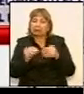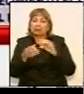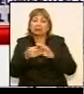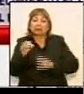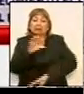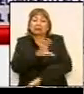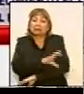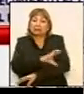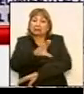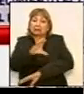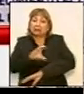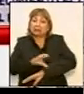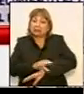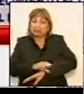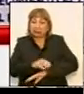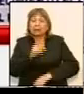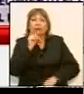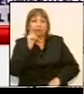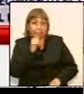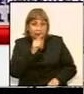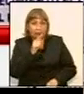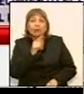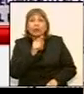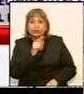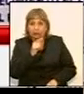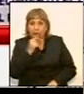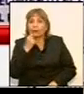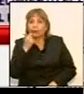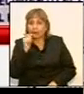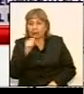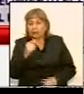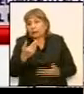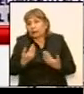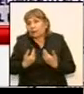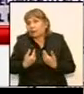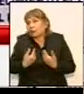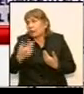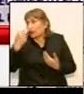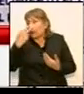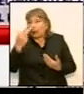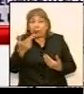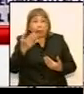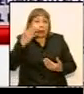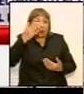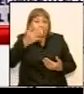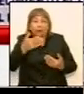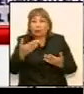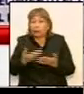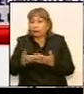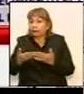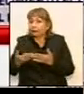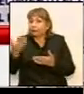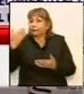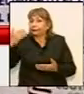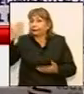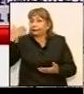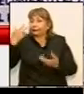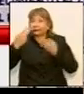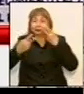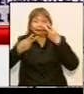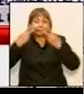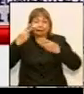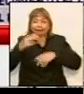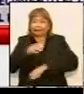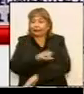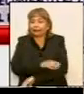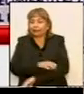Cajamarca. No, Cajamarca, no sé si cuántos acá han tenido la oportunidad de visitar Cajamarca recientemente y cuántos tuvieron la oportunidad de visitar Cajamarca